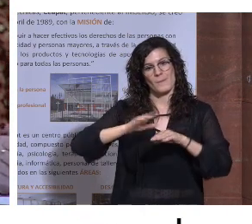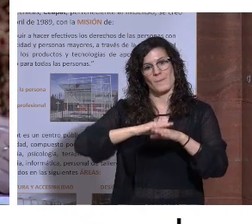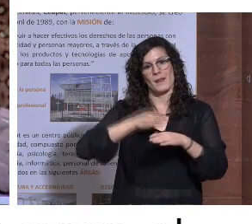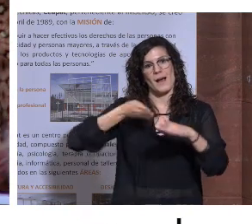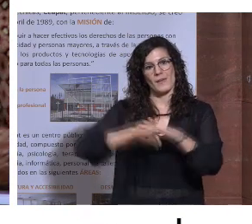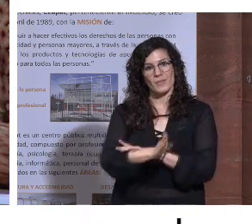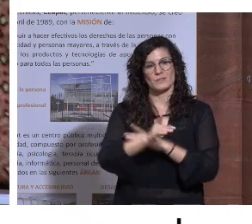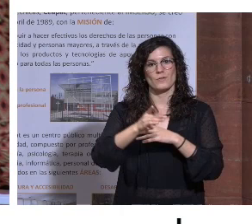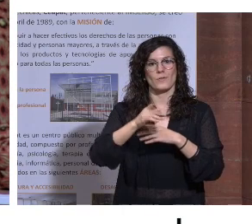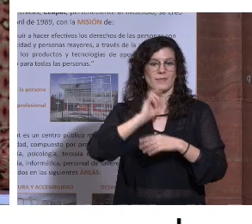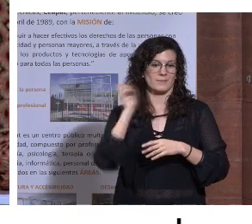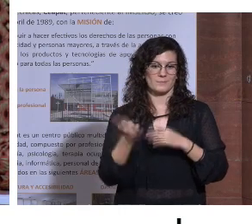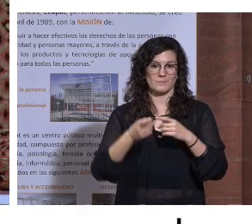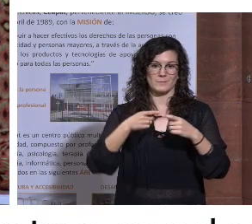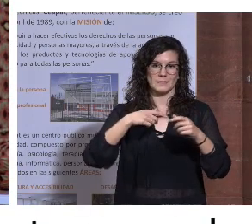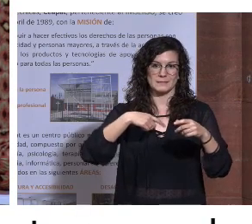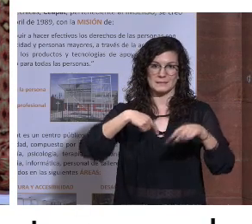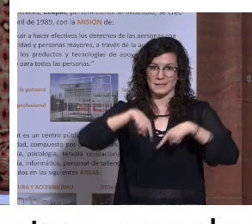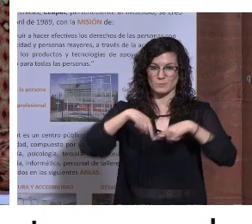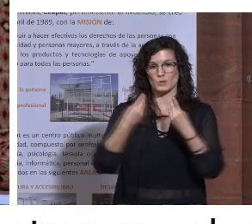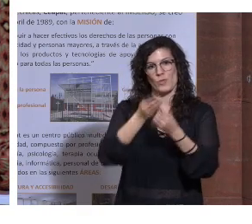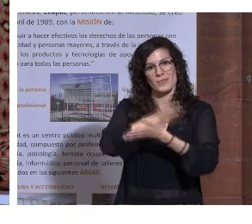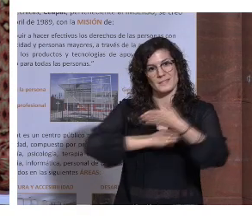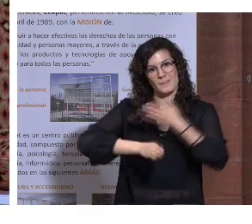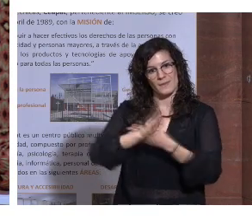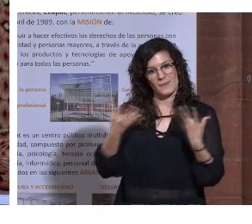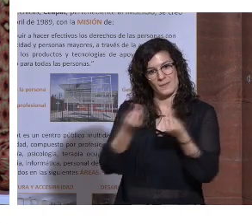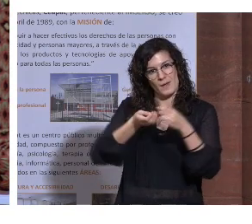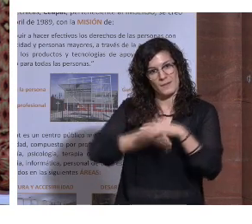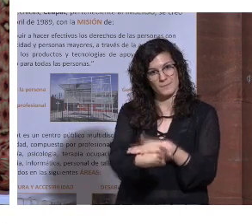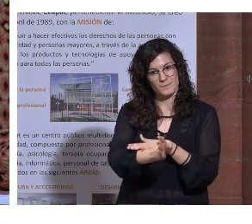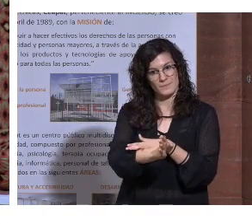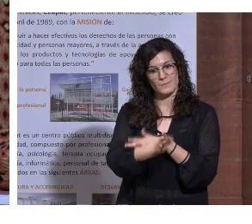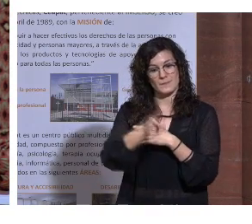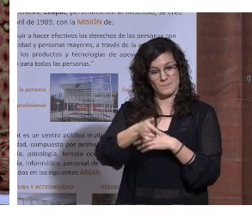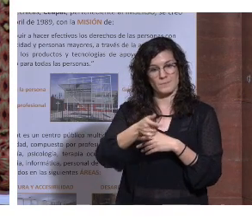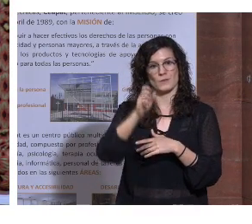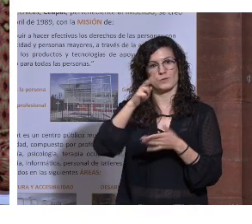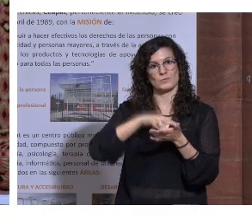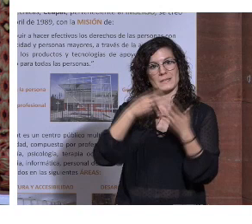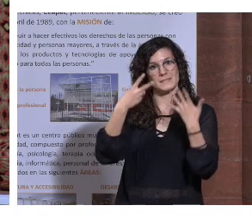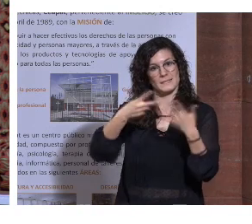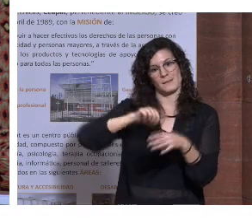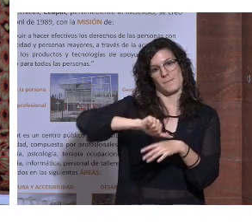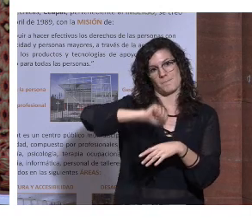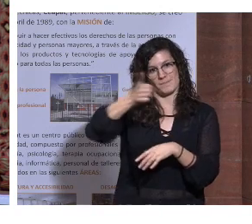diferentes modos de transporte para personas con discapacidad. O sea, se aprobó en 2007,